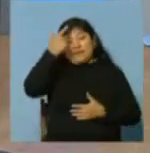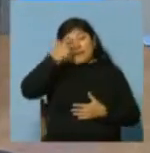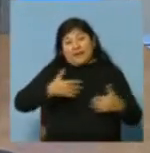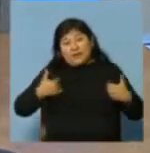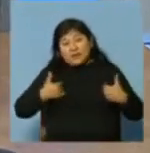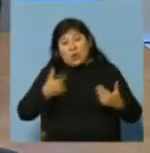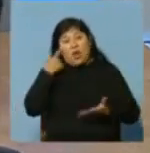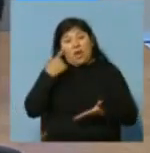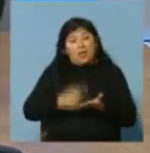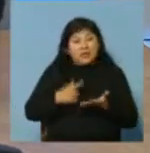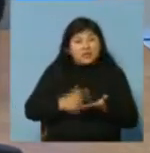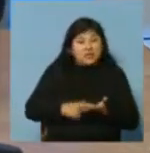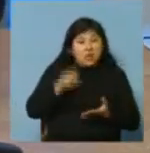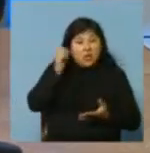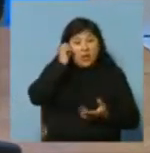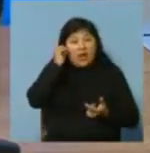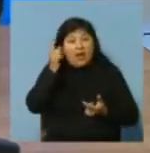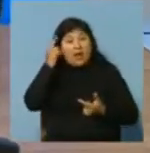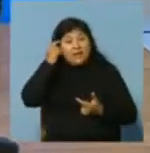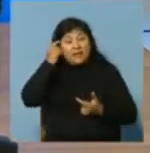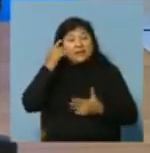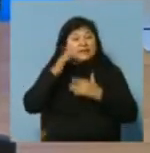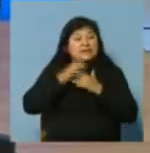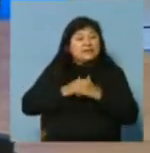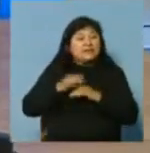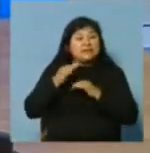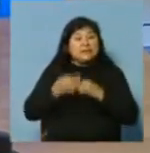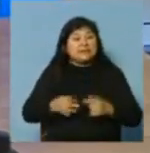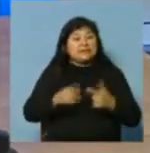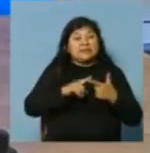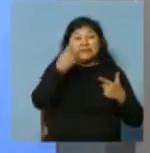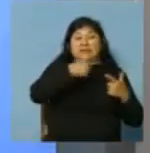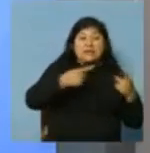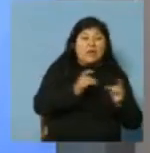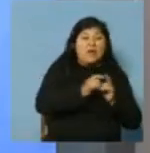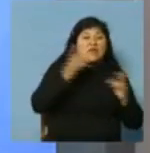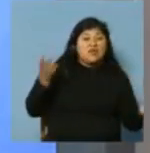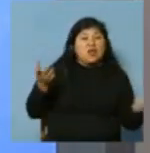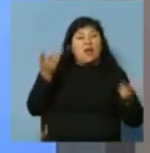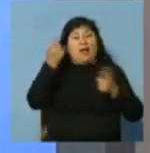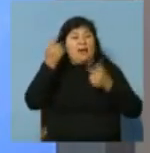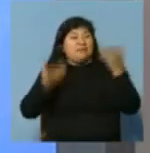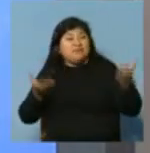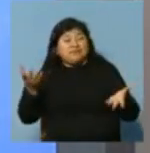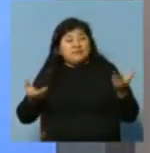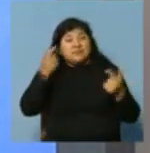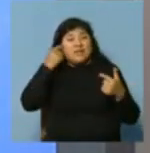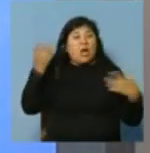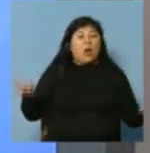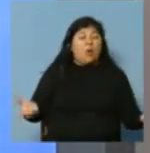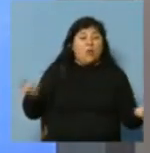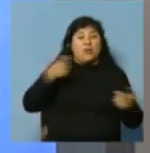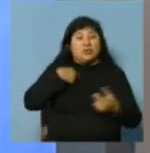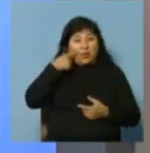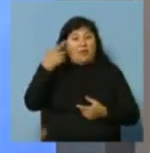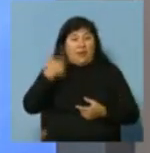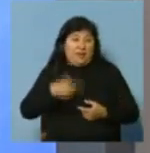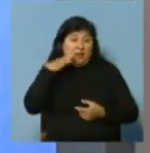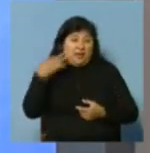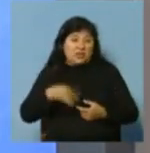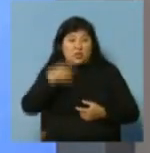profesional funciona lo físico es exacto definitivamente si bien es cierto que nosotros como médicos lo